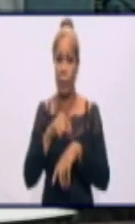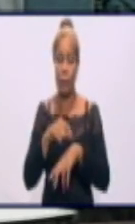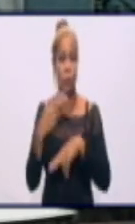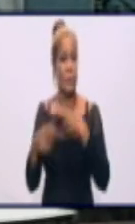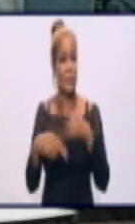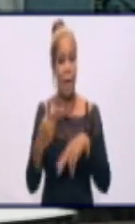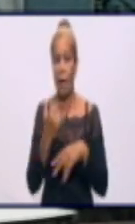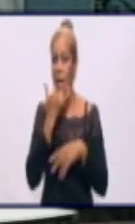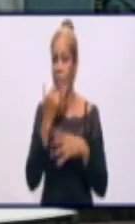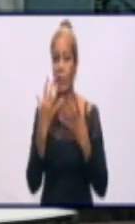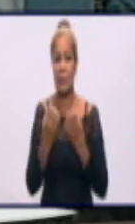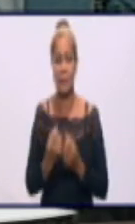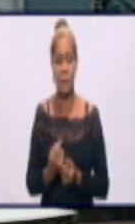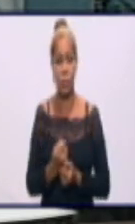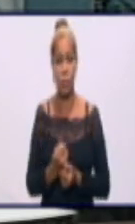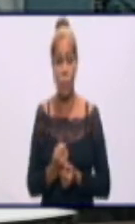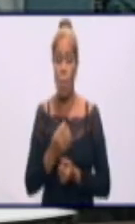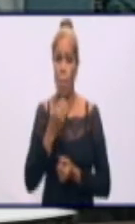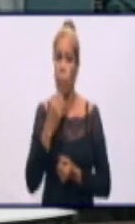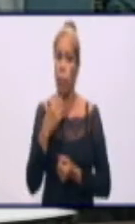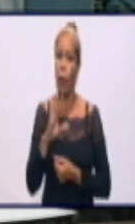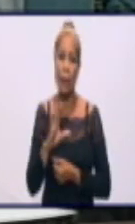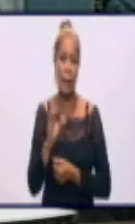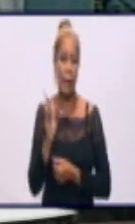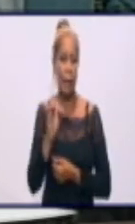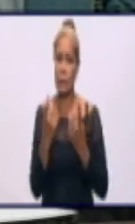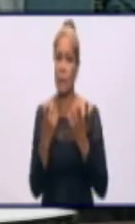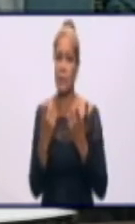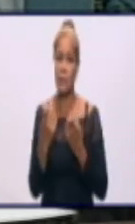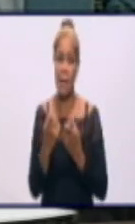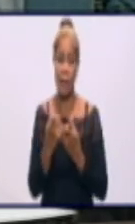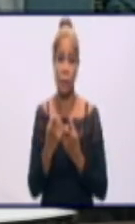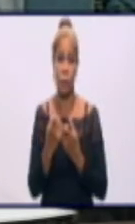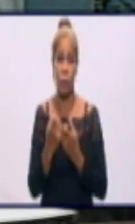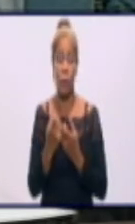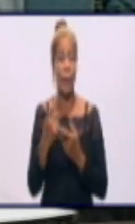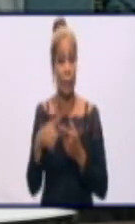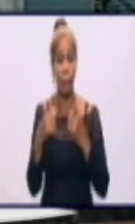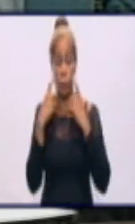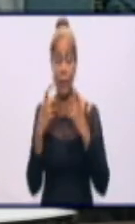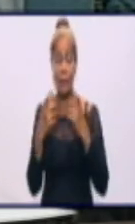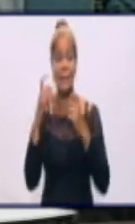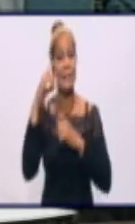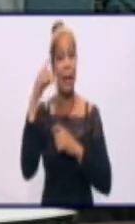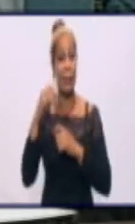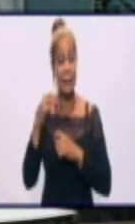necesario afectar el circuito, pero ya usted sabe que al suyo le toca o por el día o le toca por la noche.